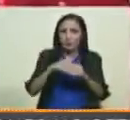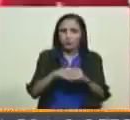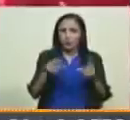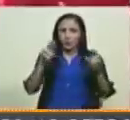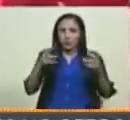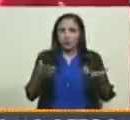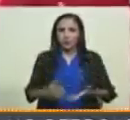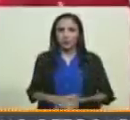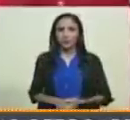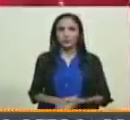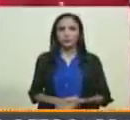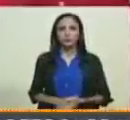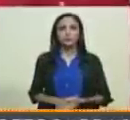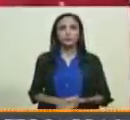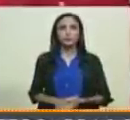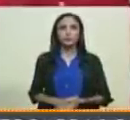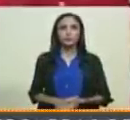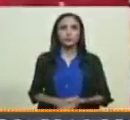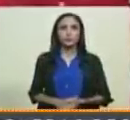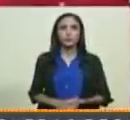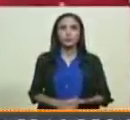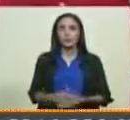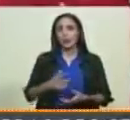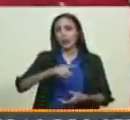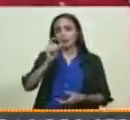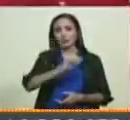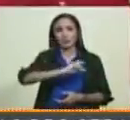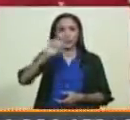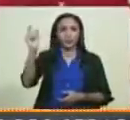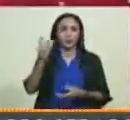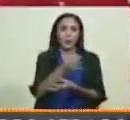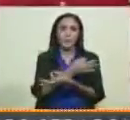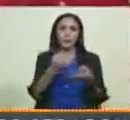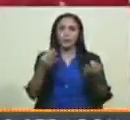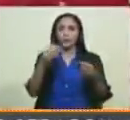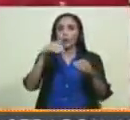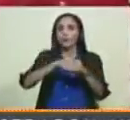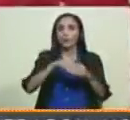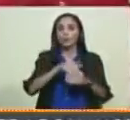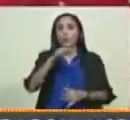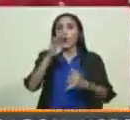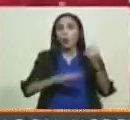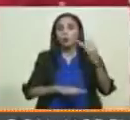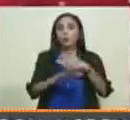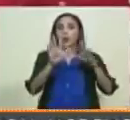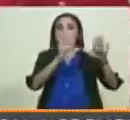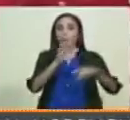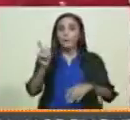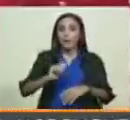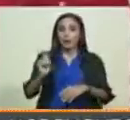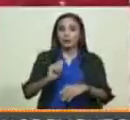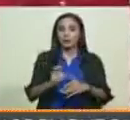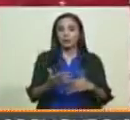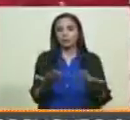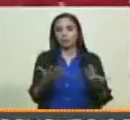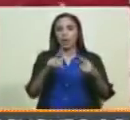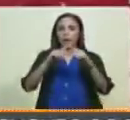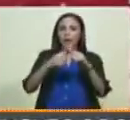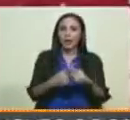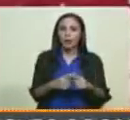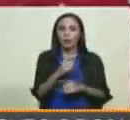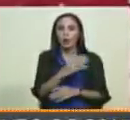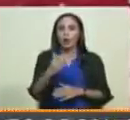Es más, tenemos un récord. En los últimos 10 meses, con la elección